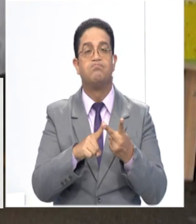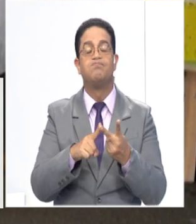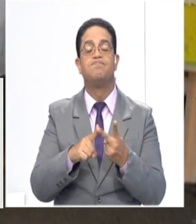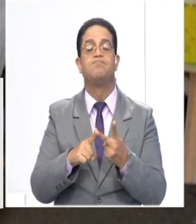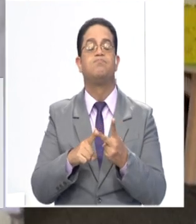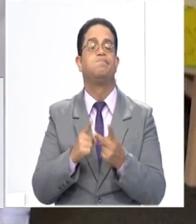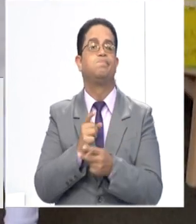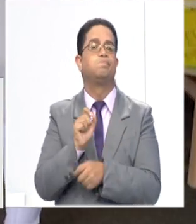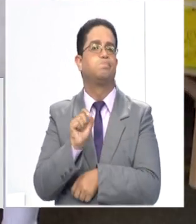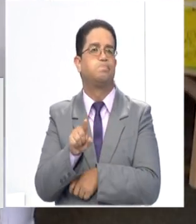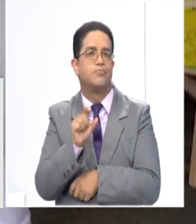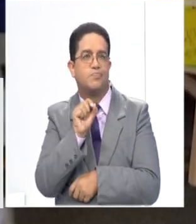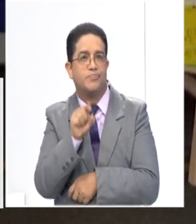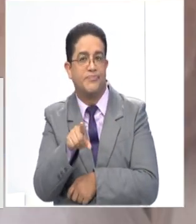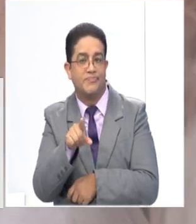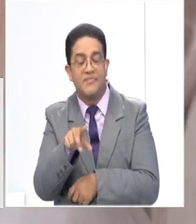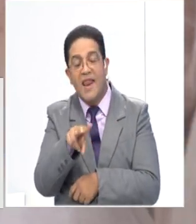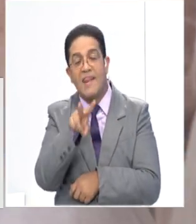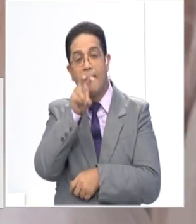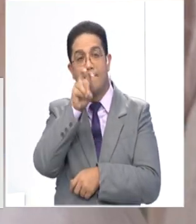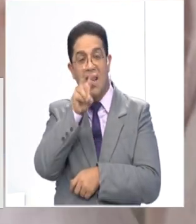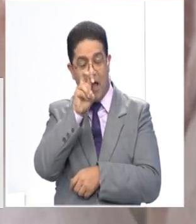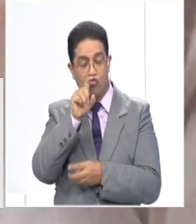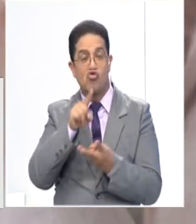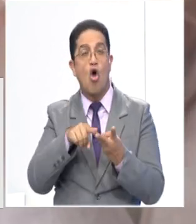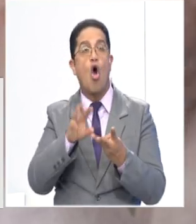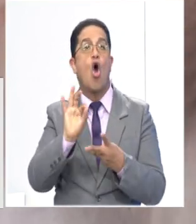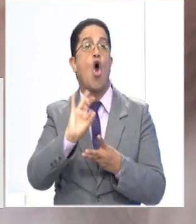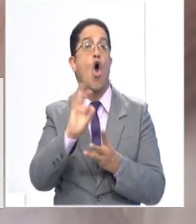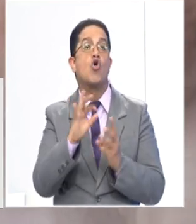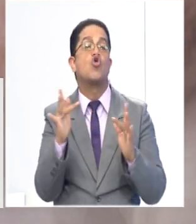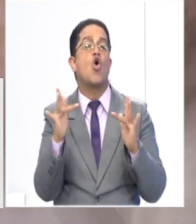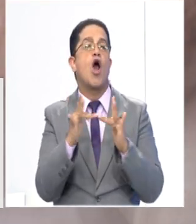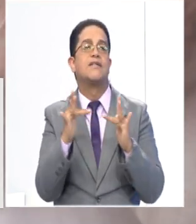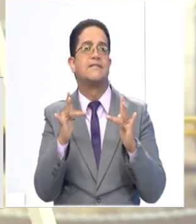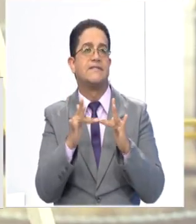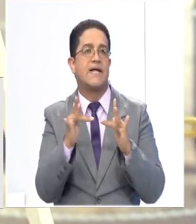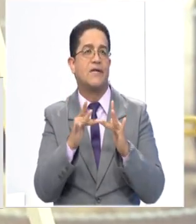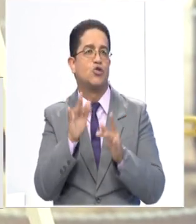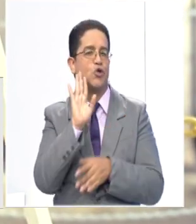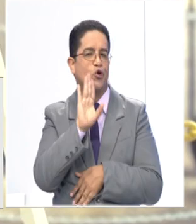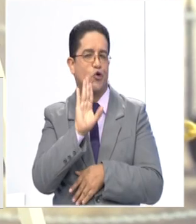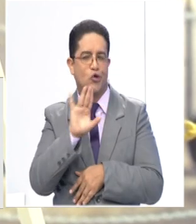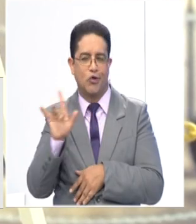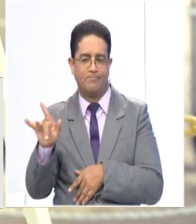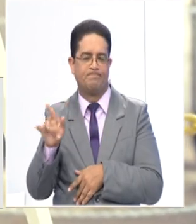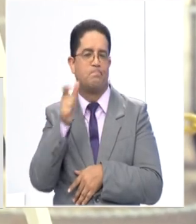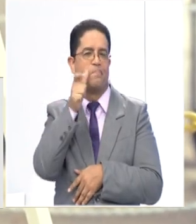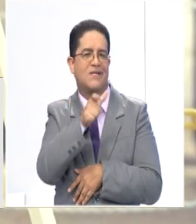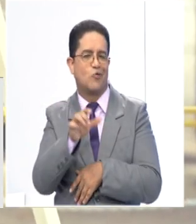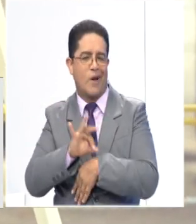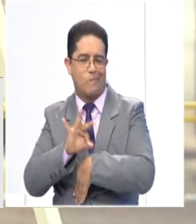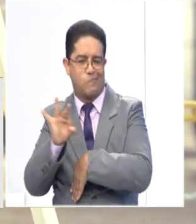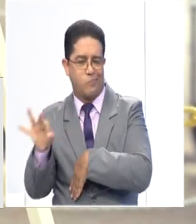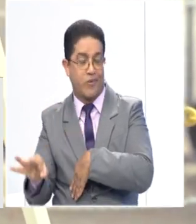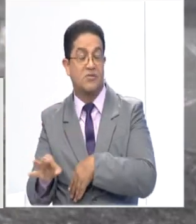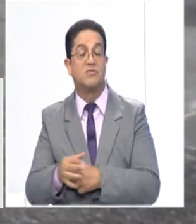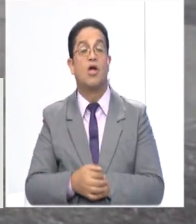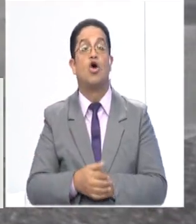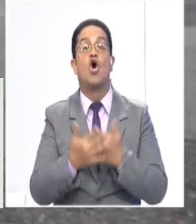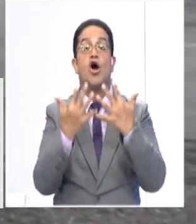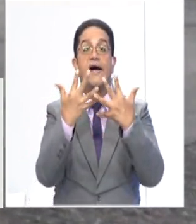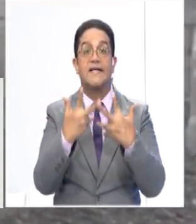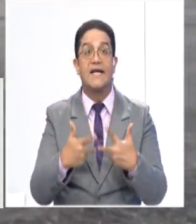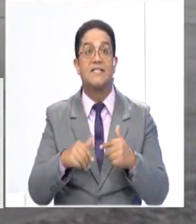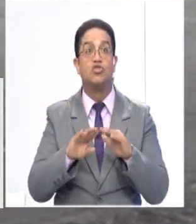infectados, gotitas respiratorias o contacto con materiales contaminados con el virus. La OMS ha desempeñado